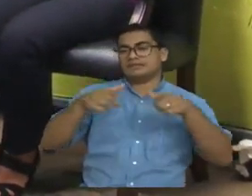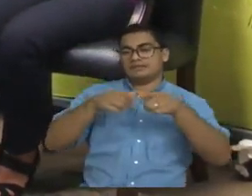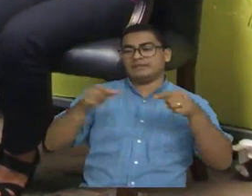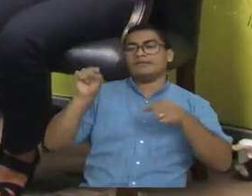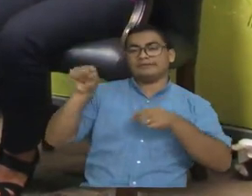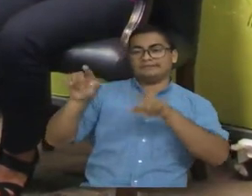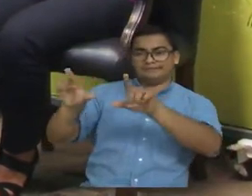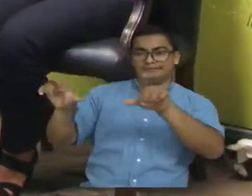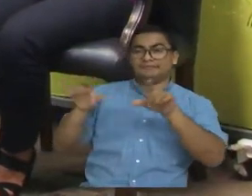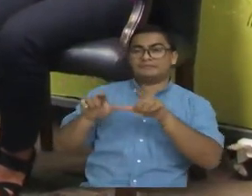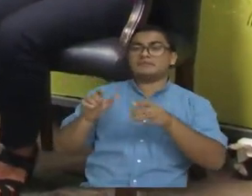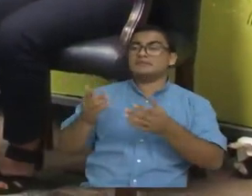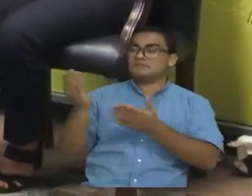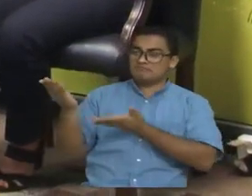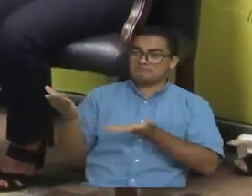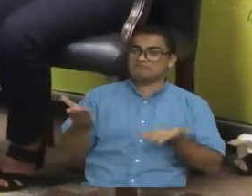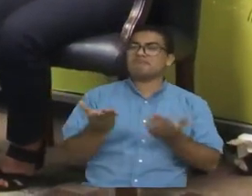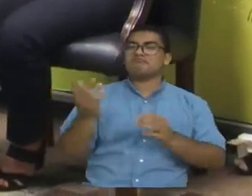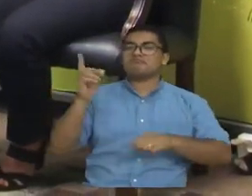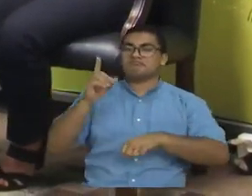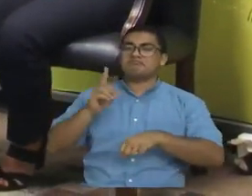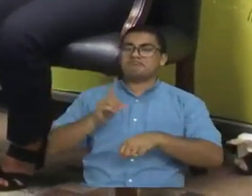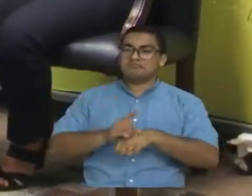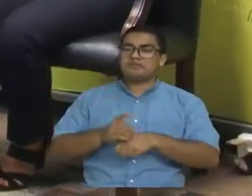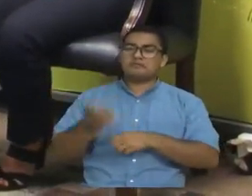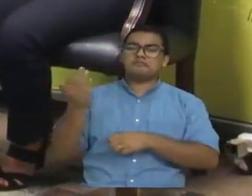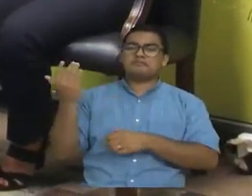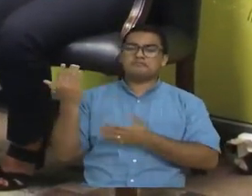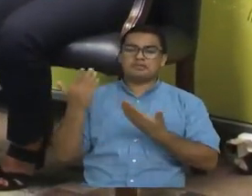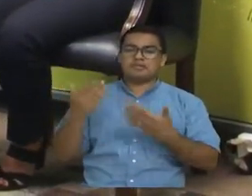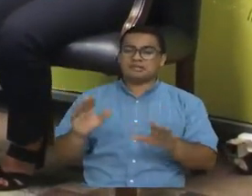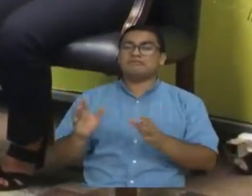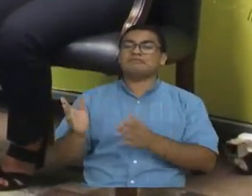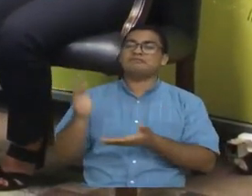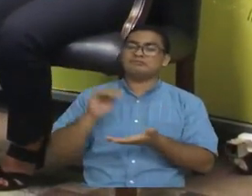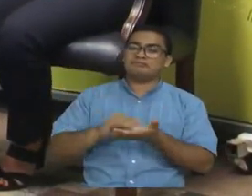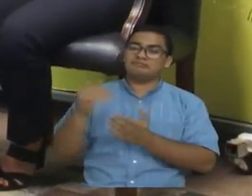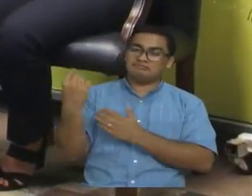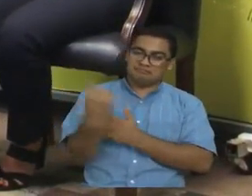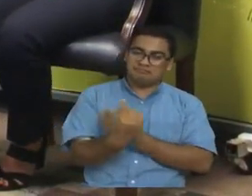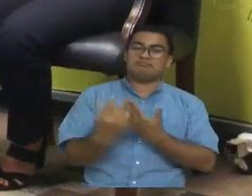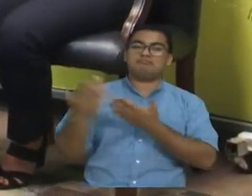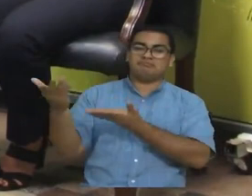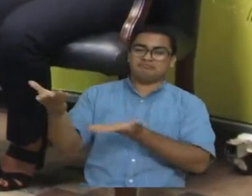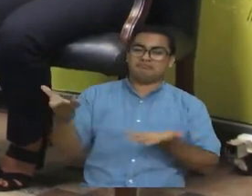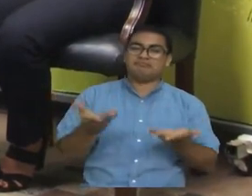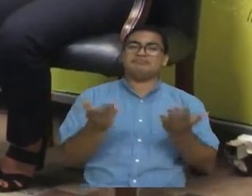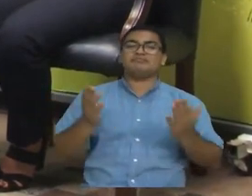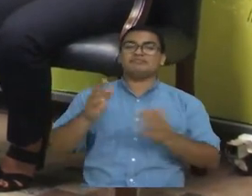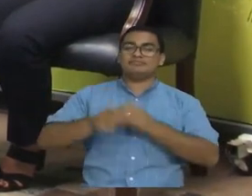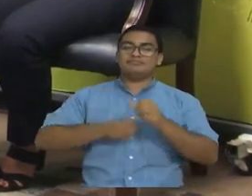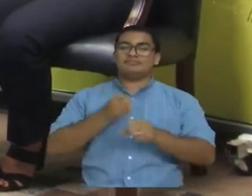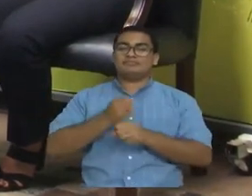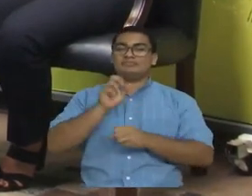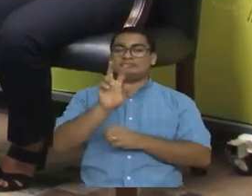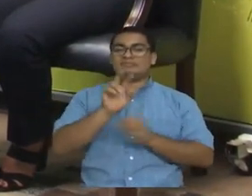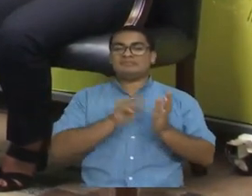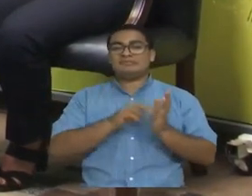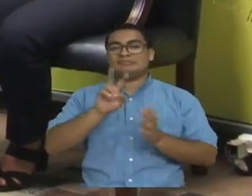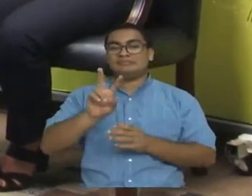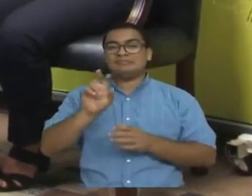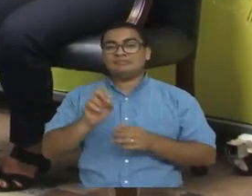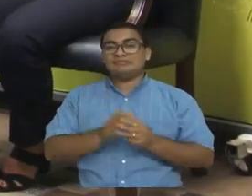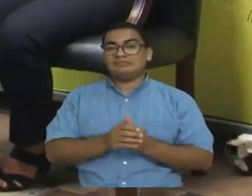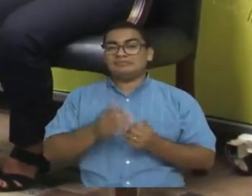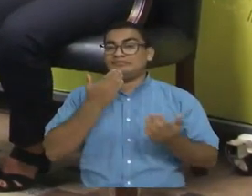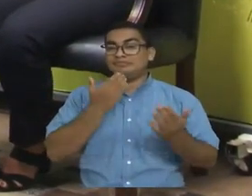había acompañado en el anterior programa. Nuevamente, bienvenida y bienvenida a este año 2020.